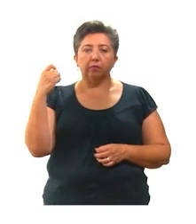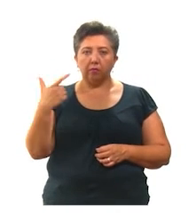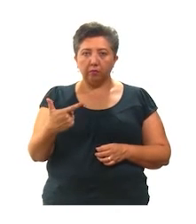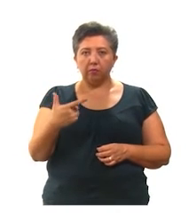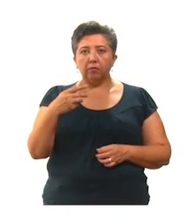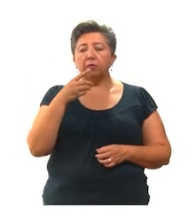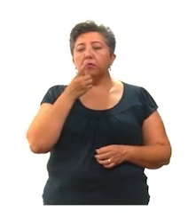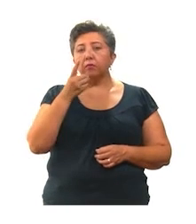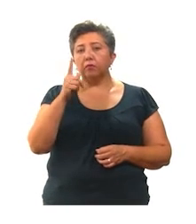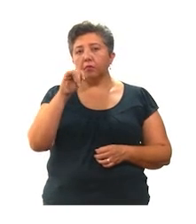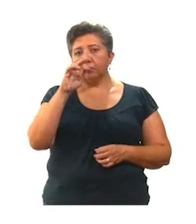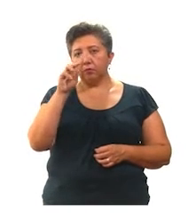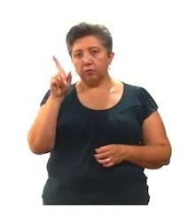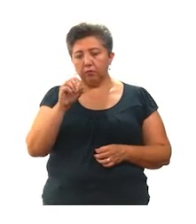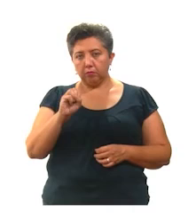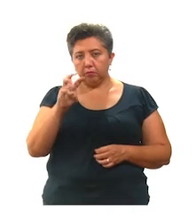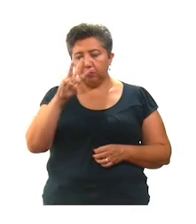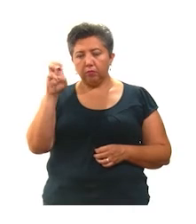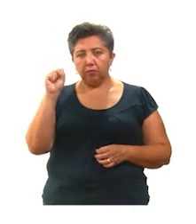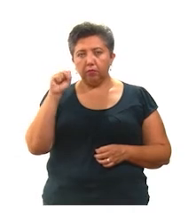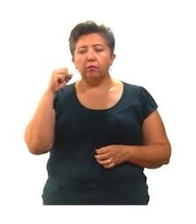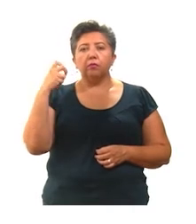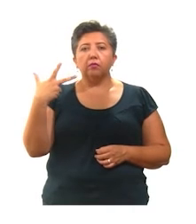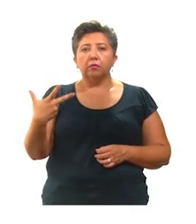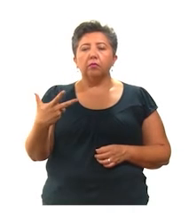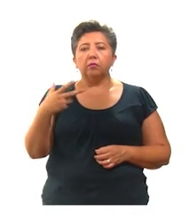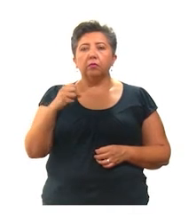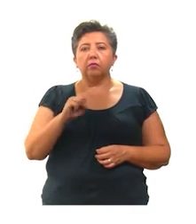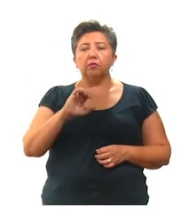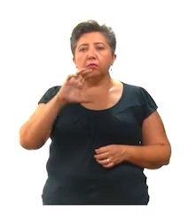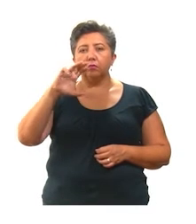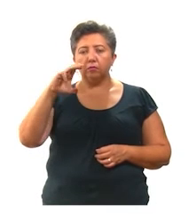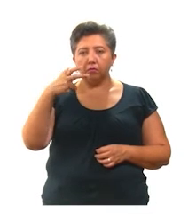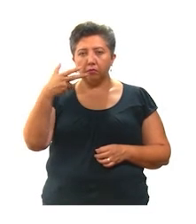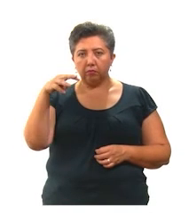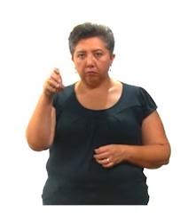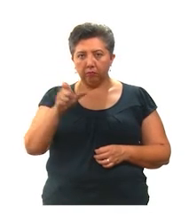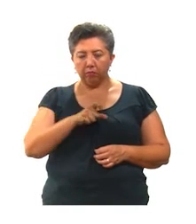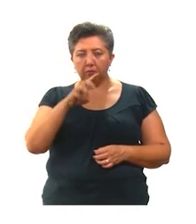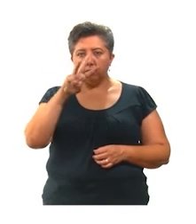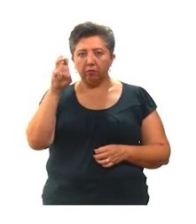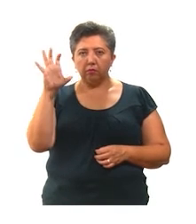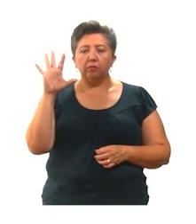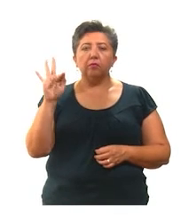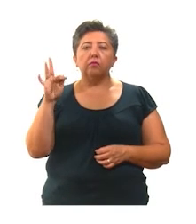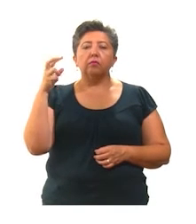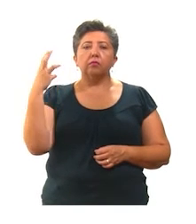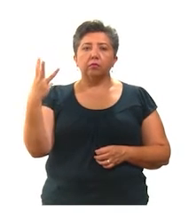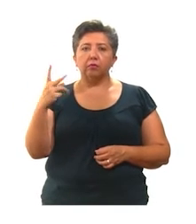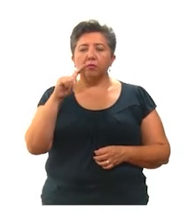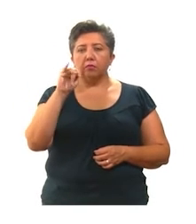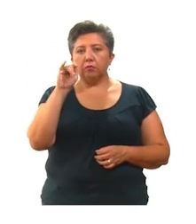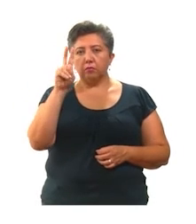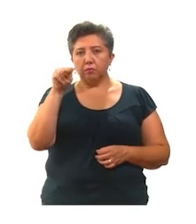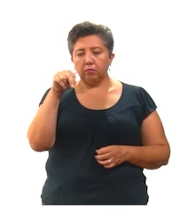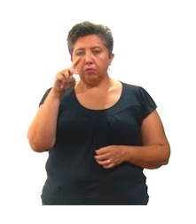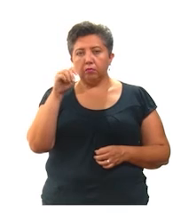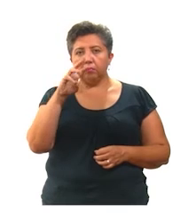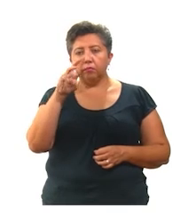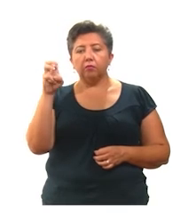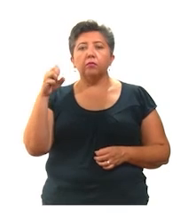Ferrocarrileros, Chichisuárez, Montebello, Temozon Norte, San José, Teco. Yeteel, Florida, Pinos. Centukahil, Jujuz, Oshkuchik, Pajal, 68